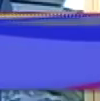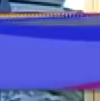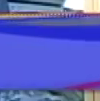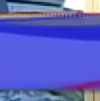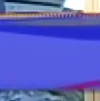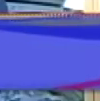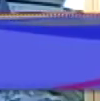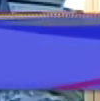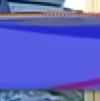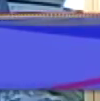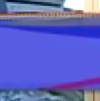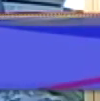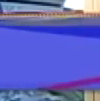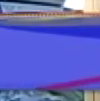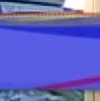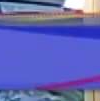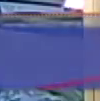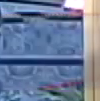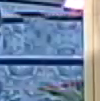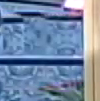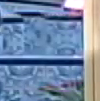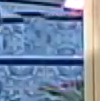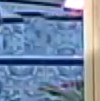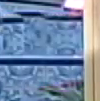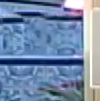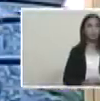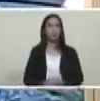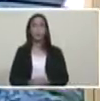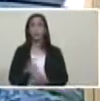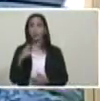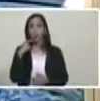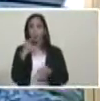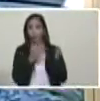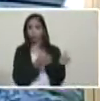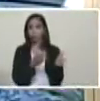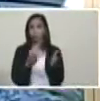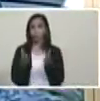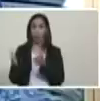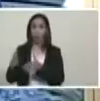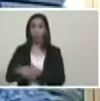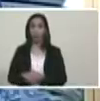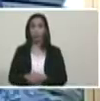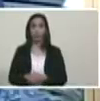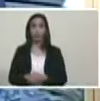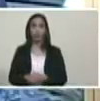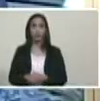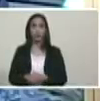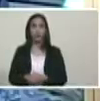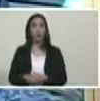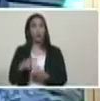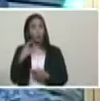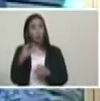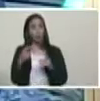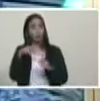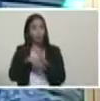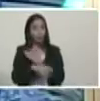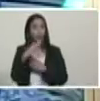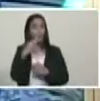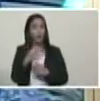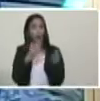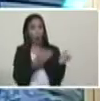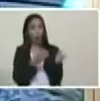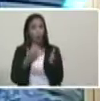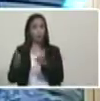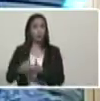organización. Hay que profundizar la organización de los consejos comunales y su movilización permanente. Hay que profundizar la organización